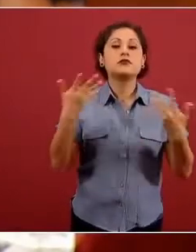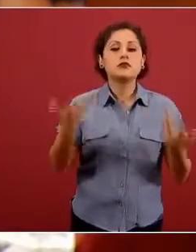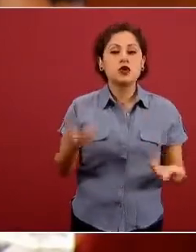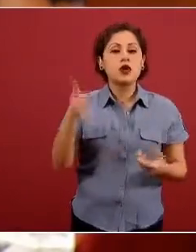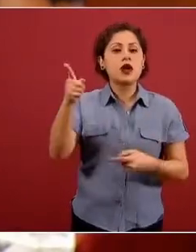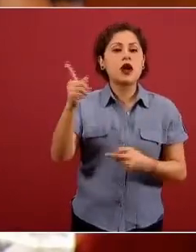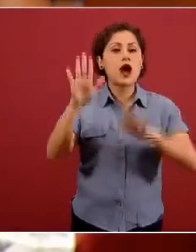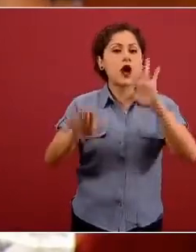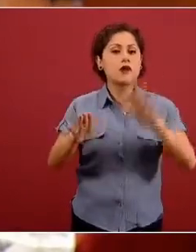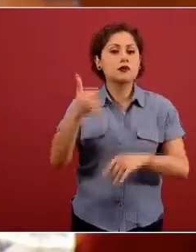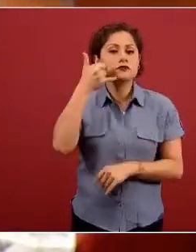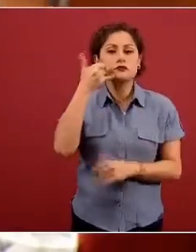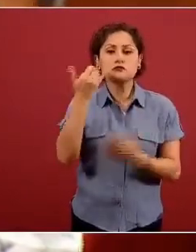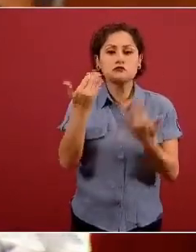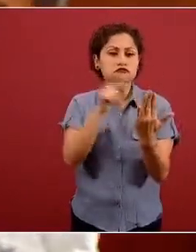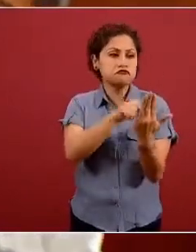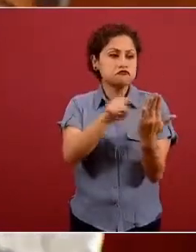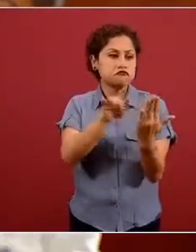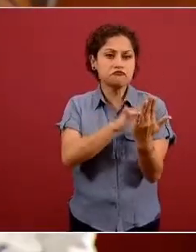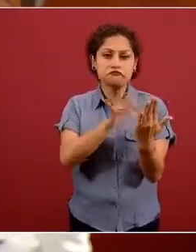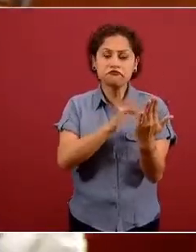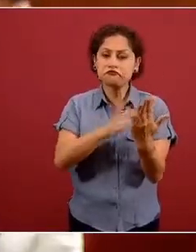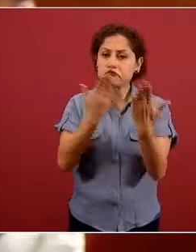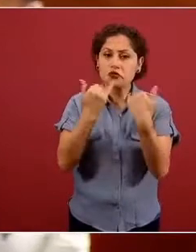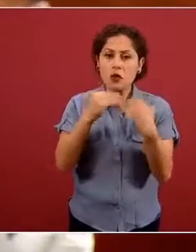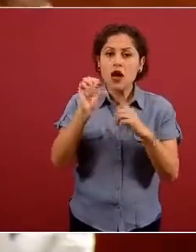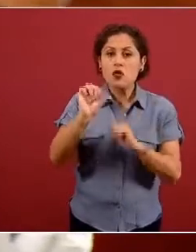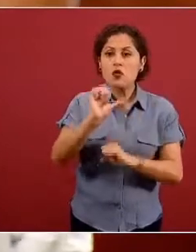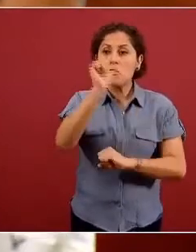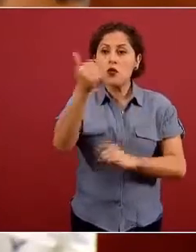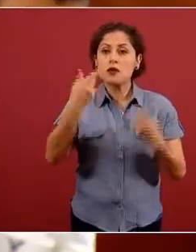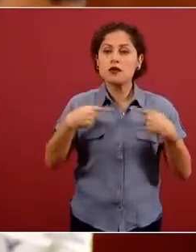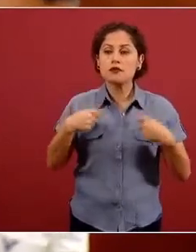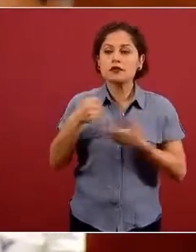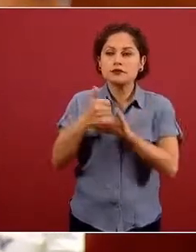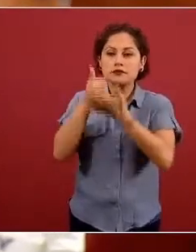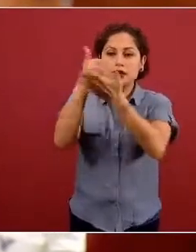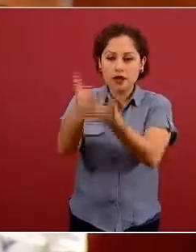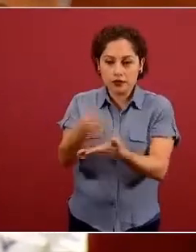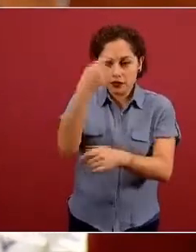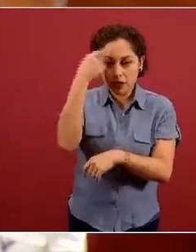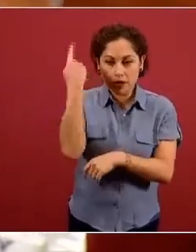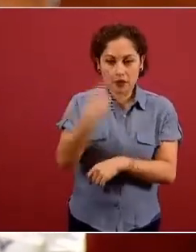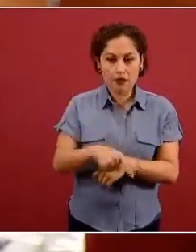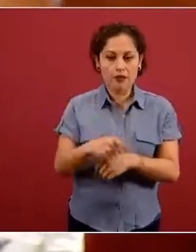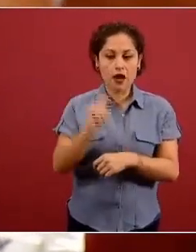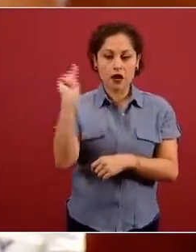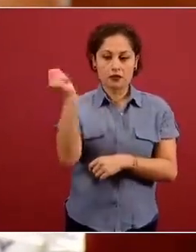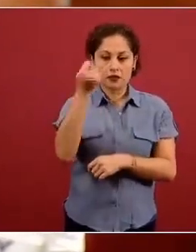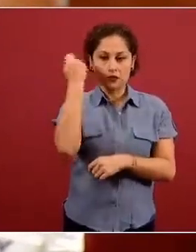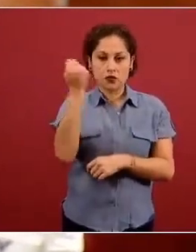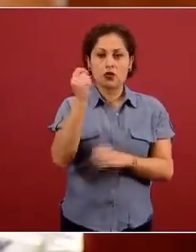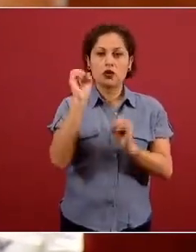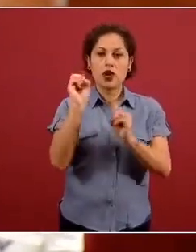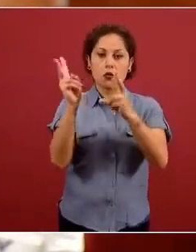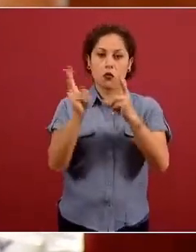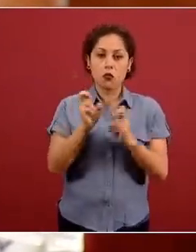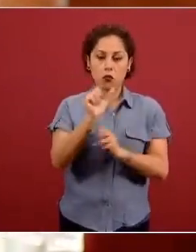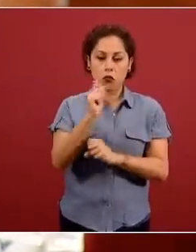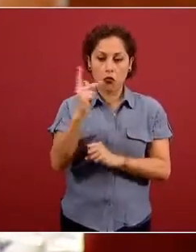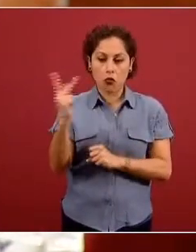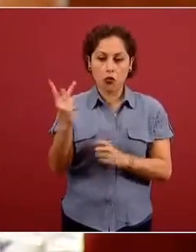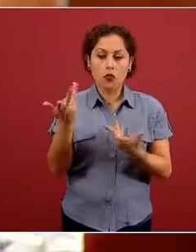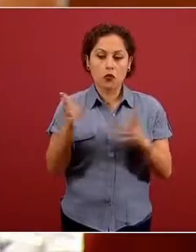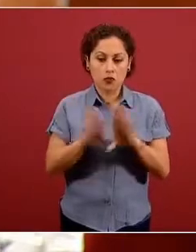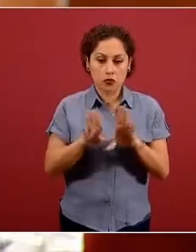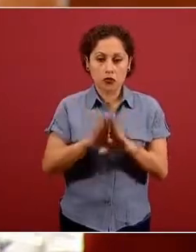si lo tienen, a veces necesitan de ayuda de otra persona para que puedan acceder a las plataformas. Y mi segunda